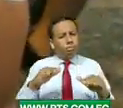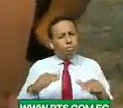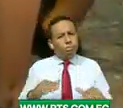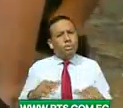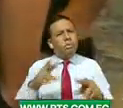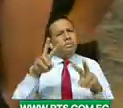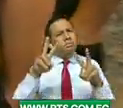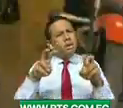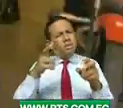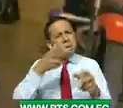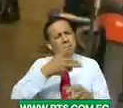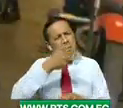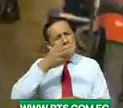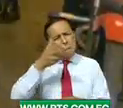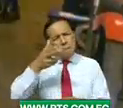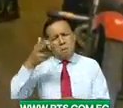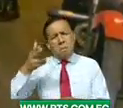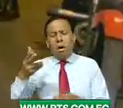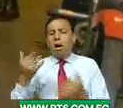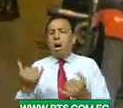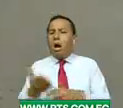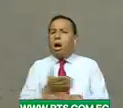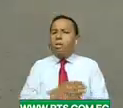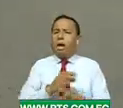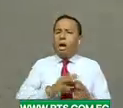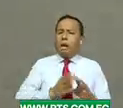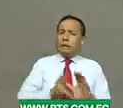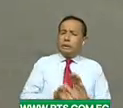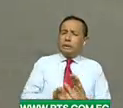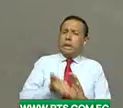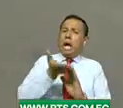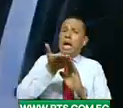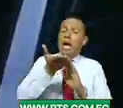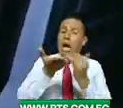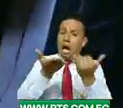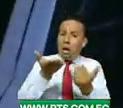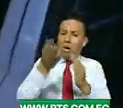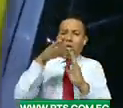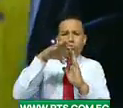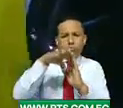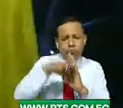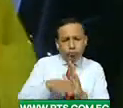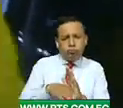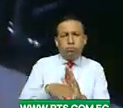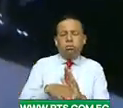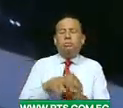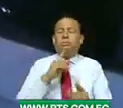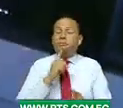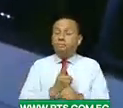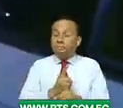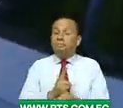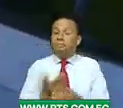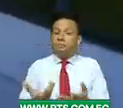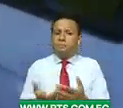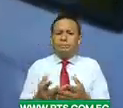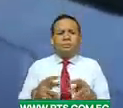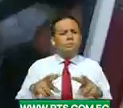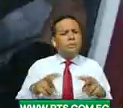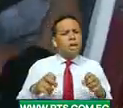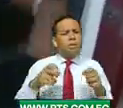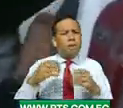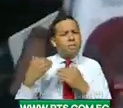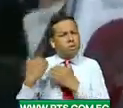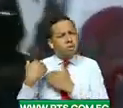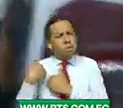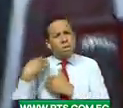violentas también está caído al 16%, sostiene. Los operativos fijos y móviles han